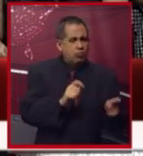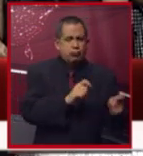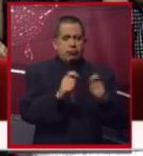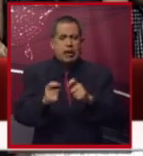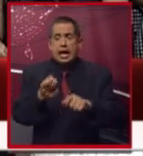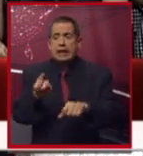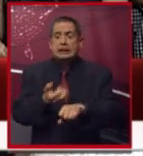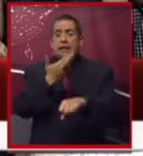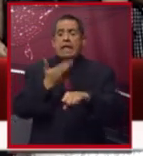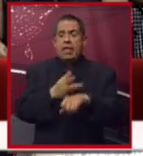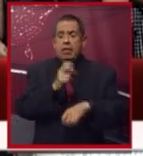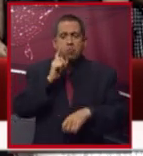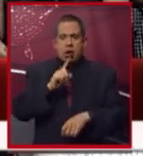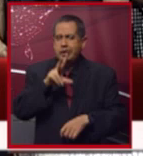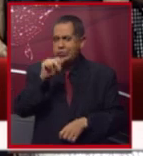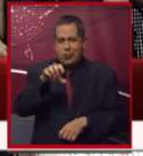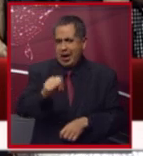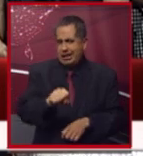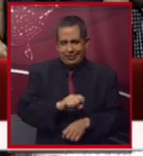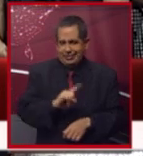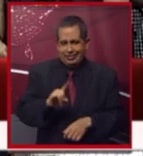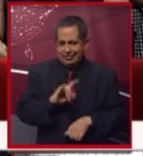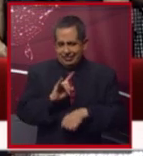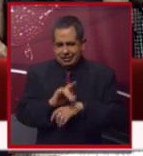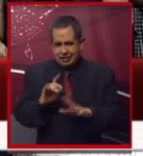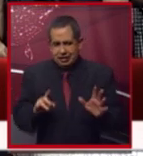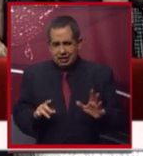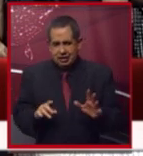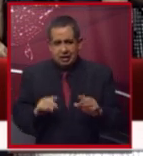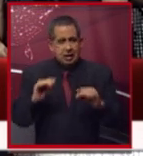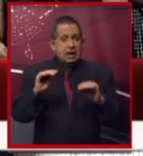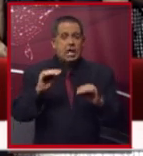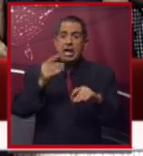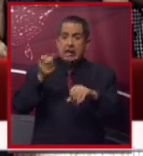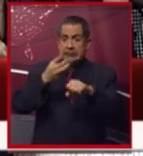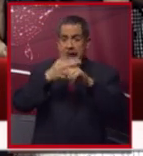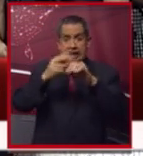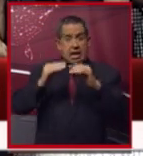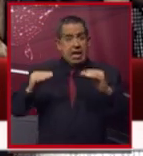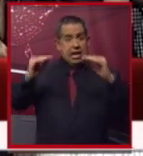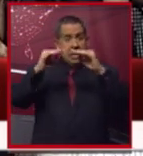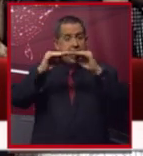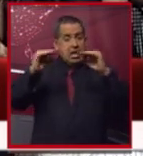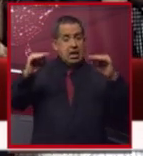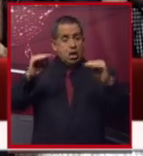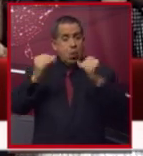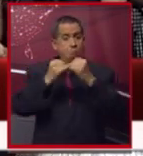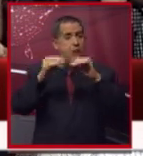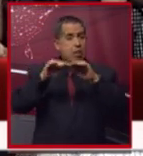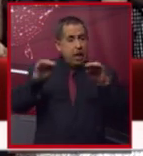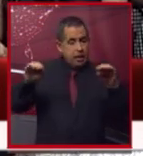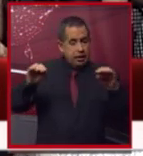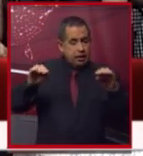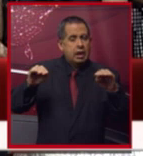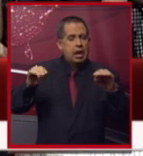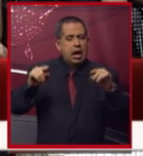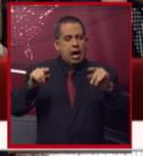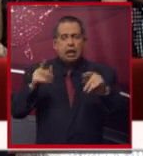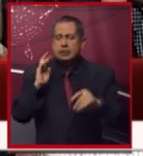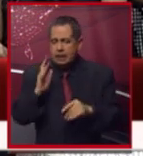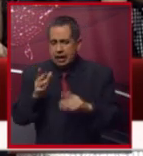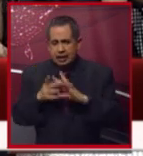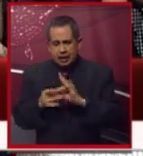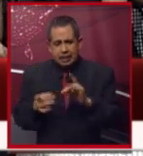las Mujeres. Se está haciendo una Secretaría de Igualdad Sustantiva, donde ya se explicó aquí por parte